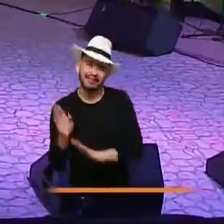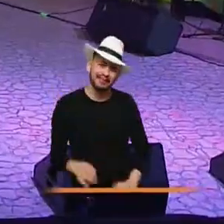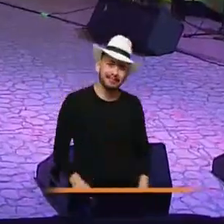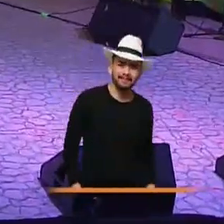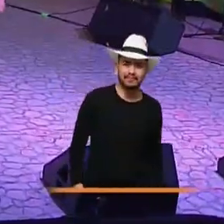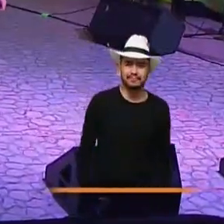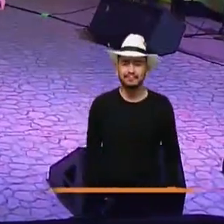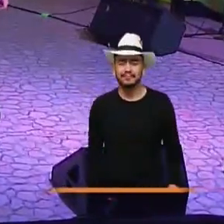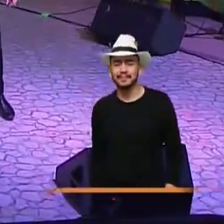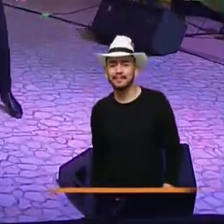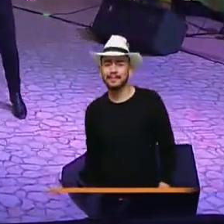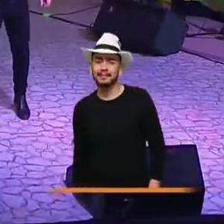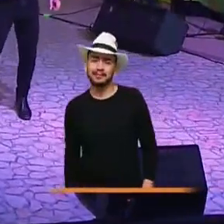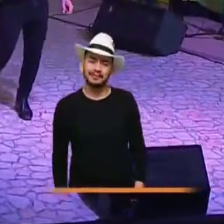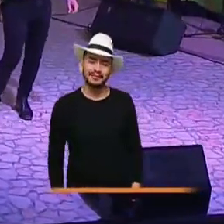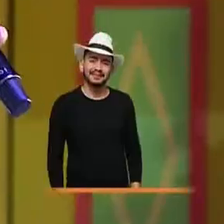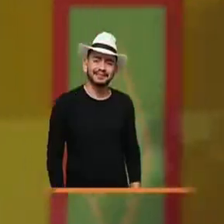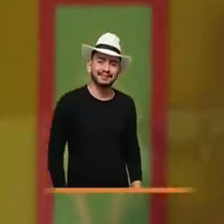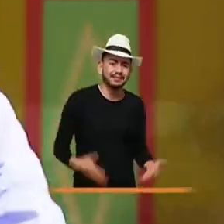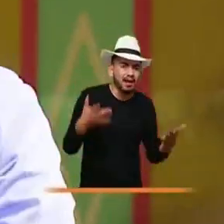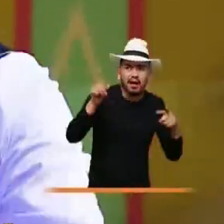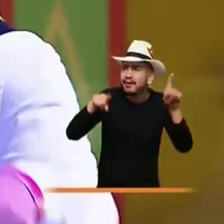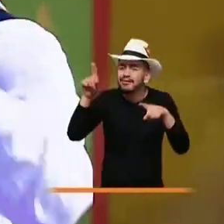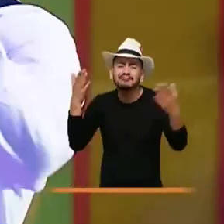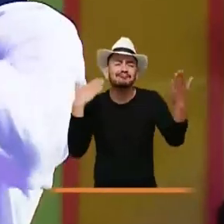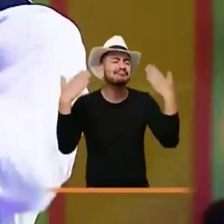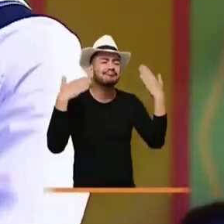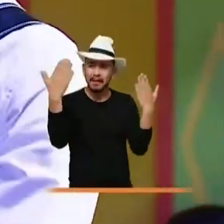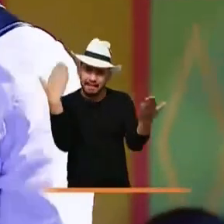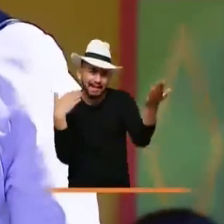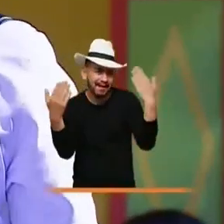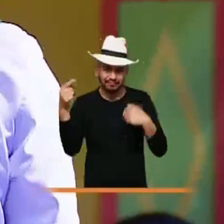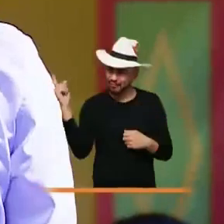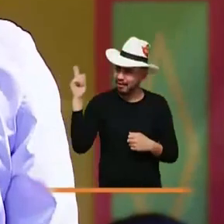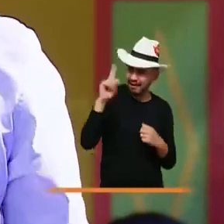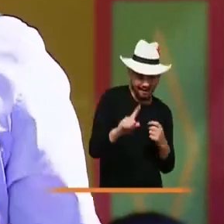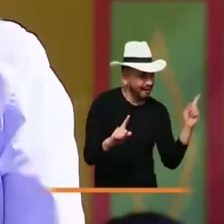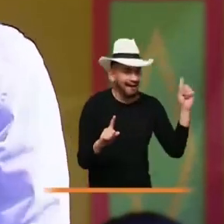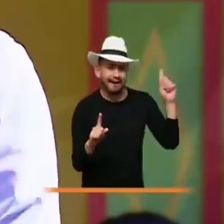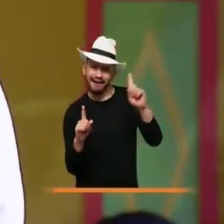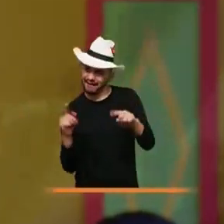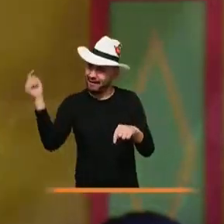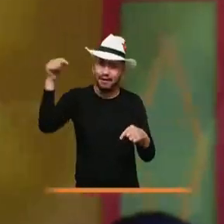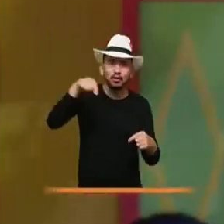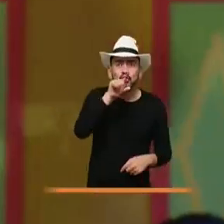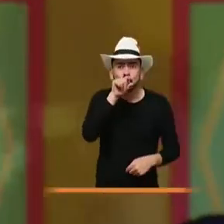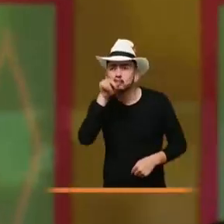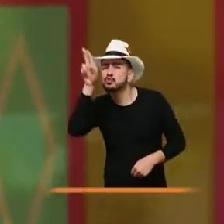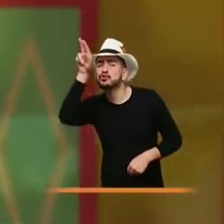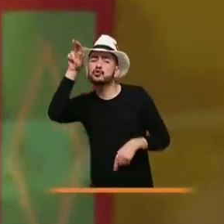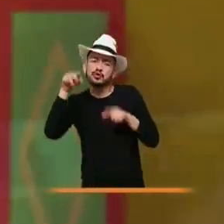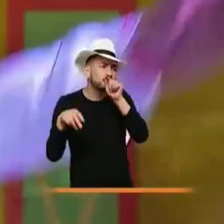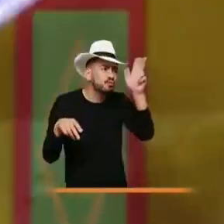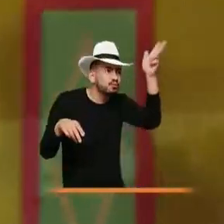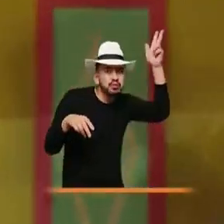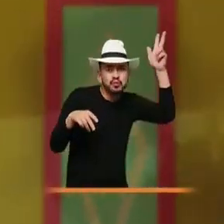ay montañeros que llegan aquí como una gallina y a eso de los 3 meses